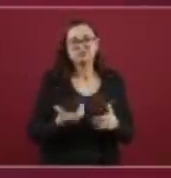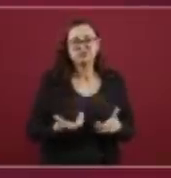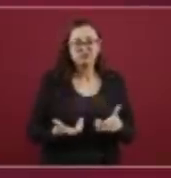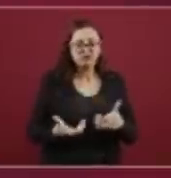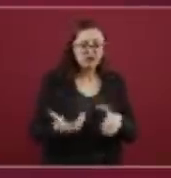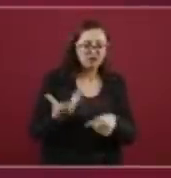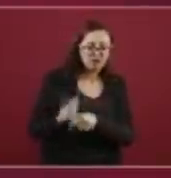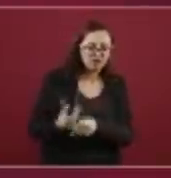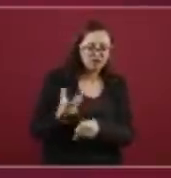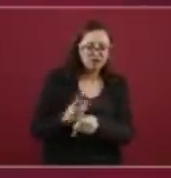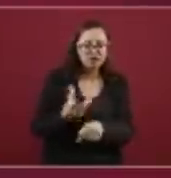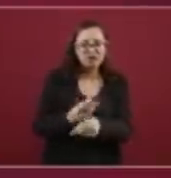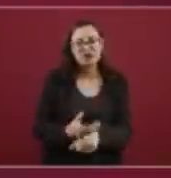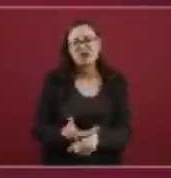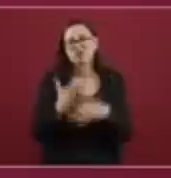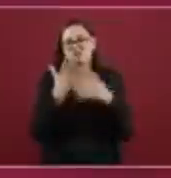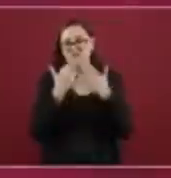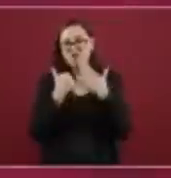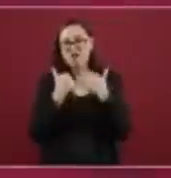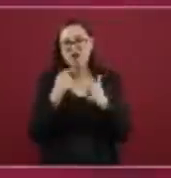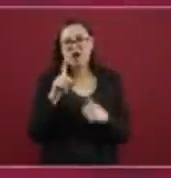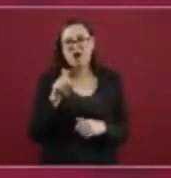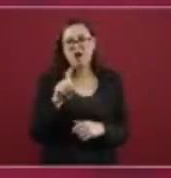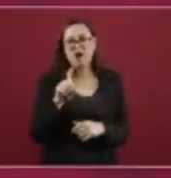caminos, falta de agua.